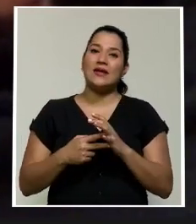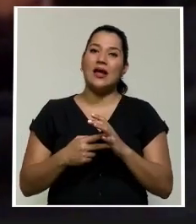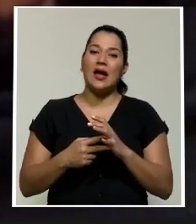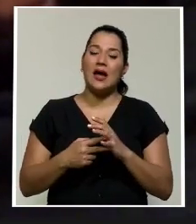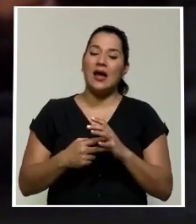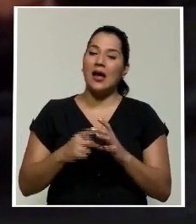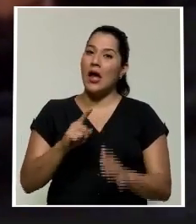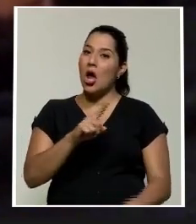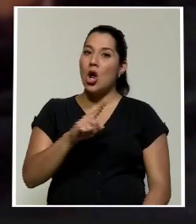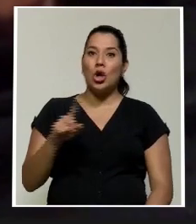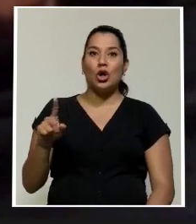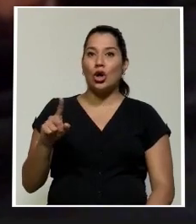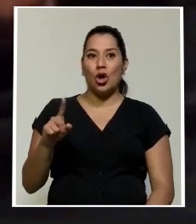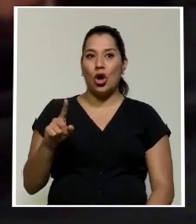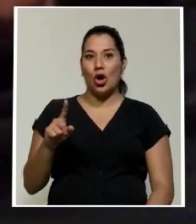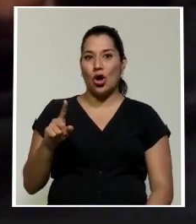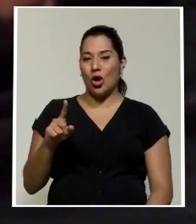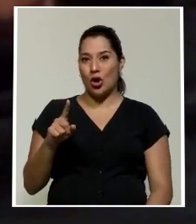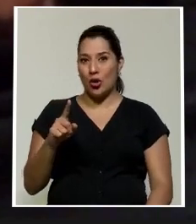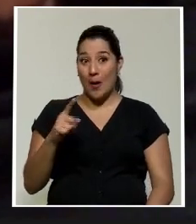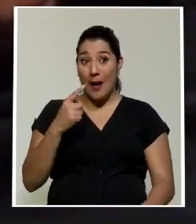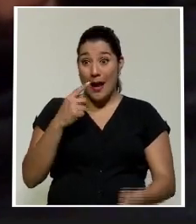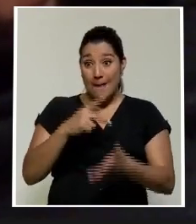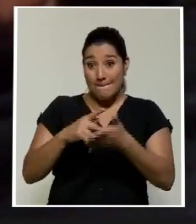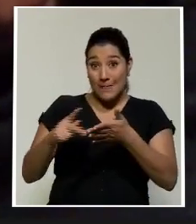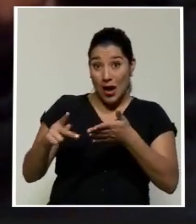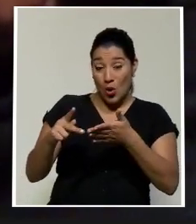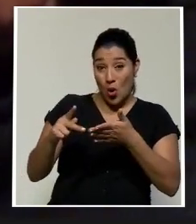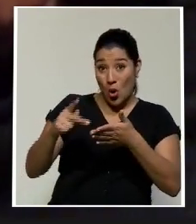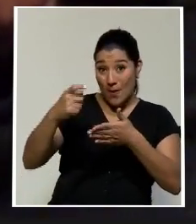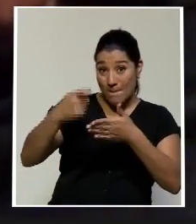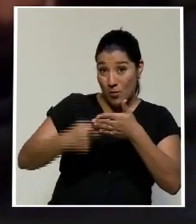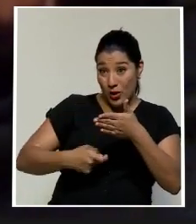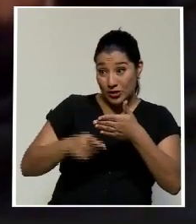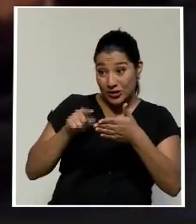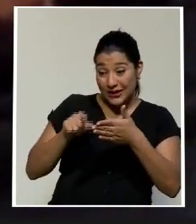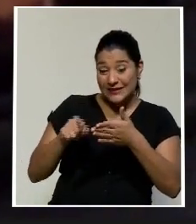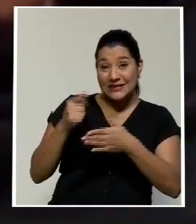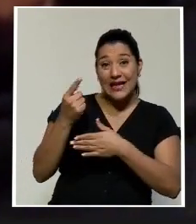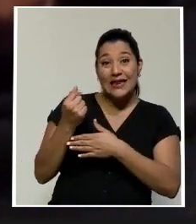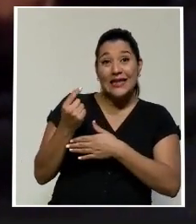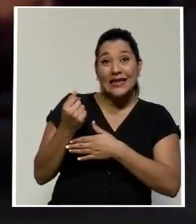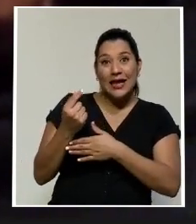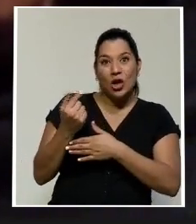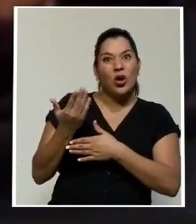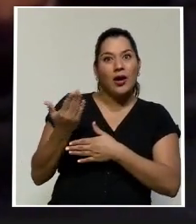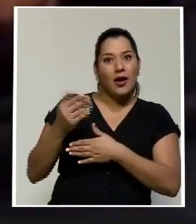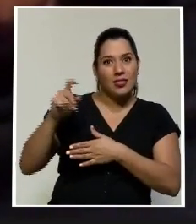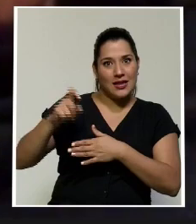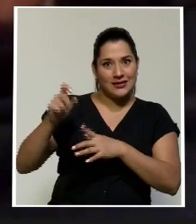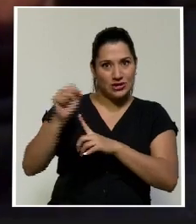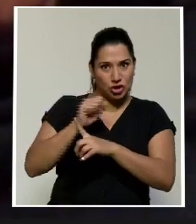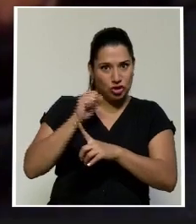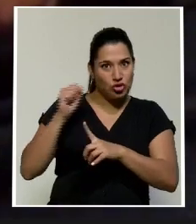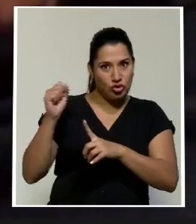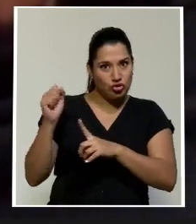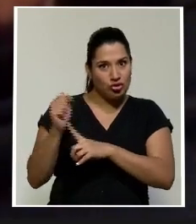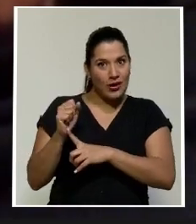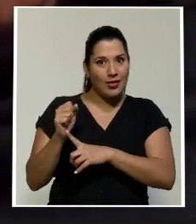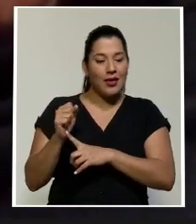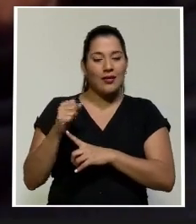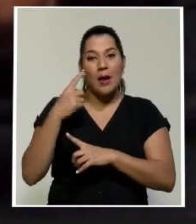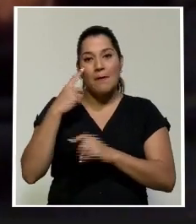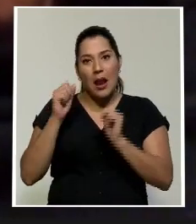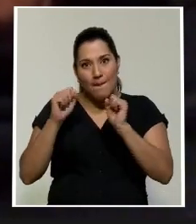no es un dinero, es un dinero que la sociedad en su conjunto necesita de una manera muy urgente